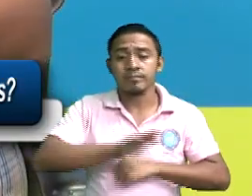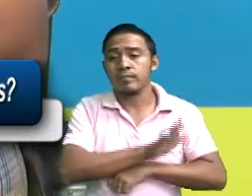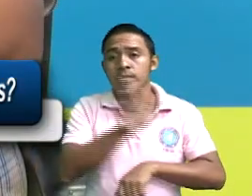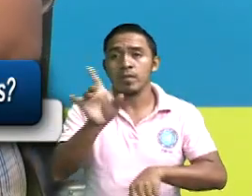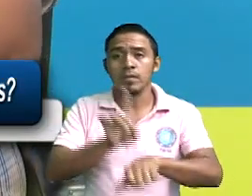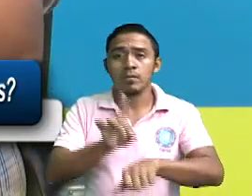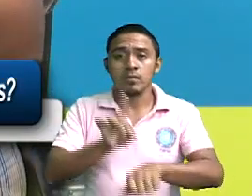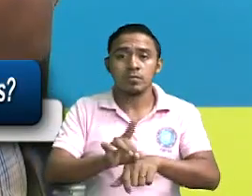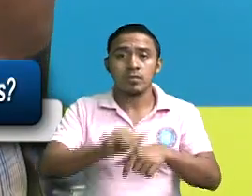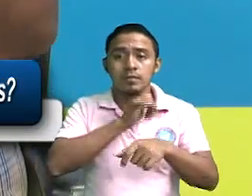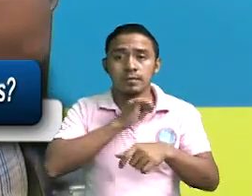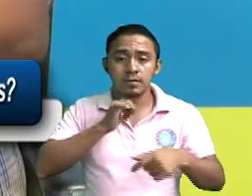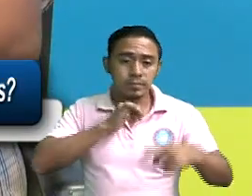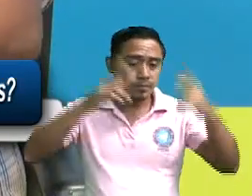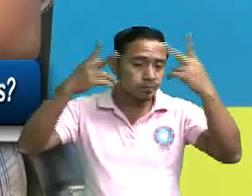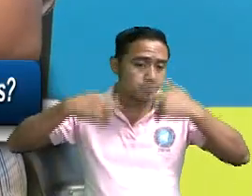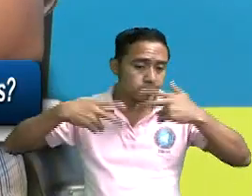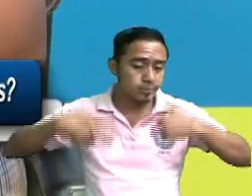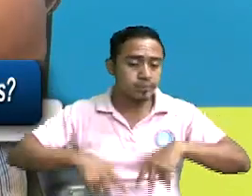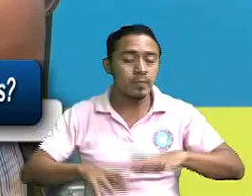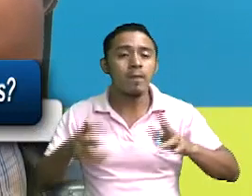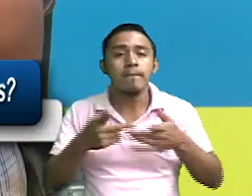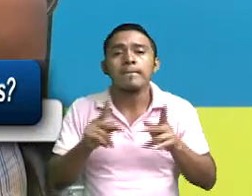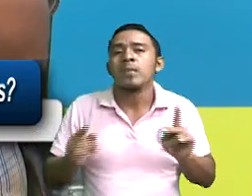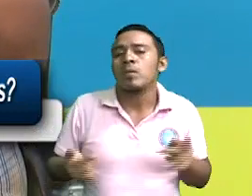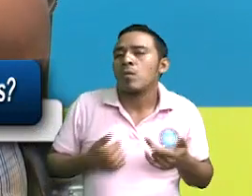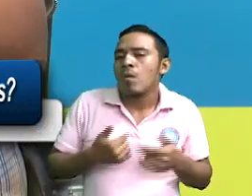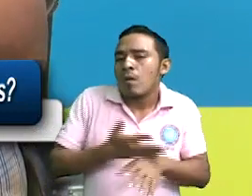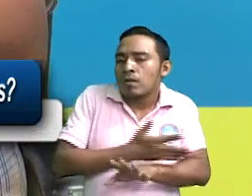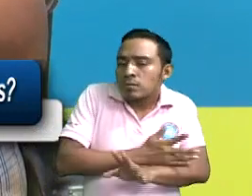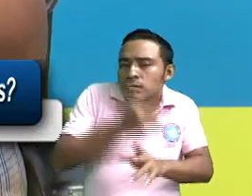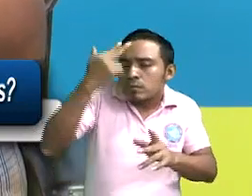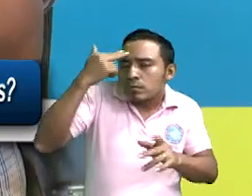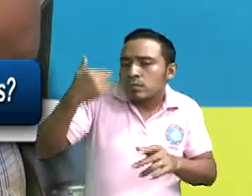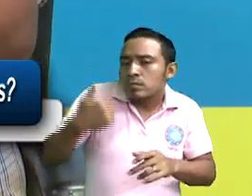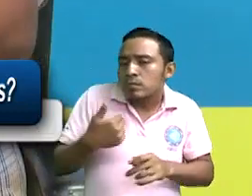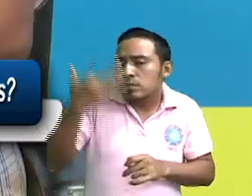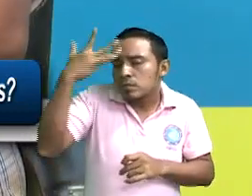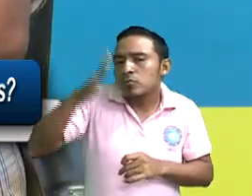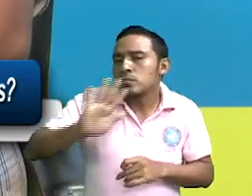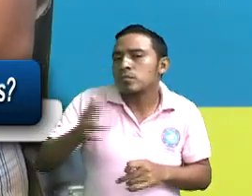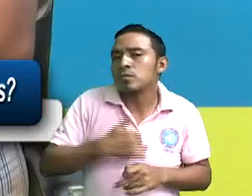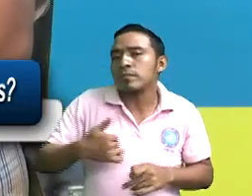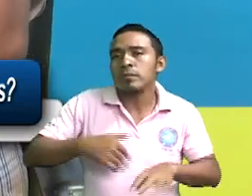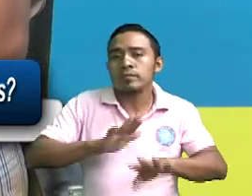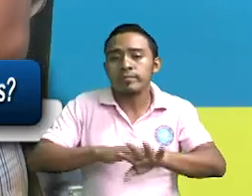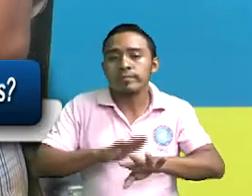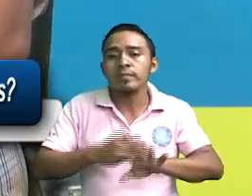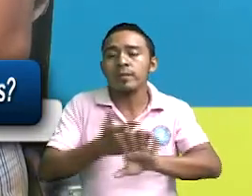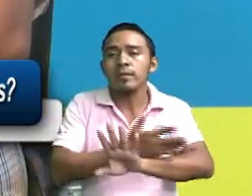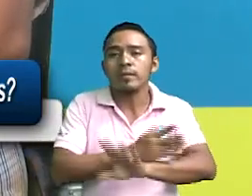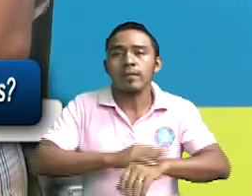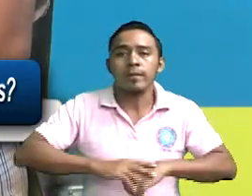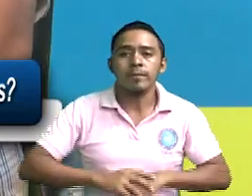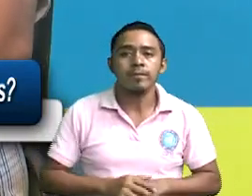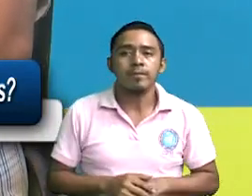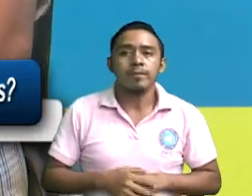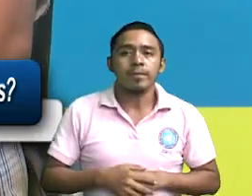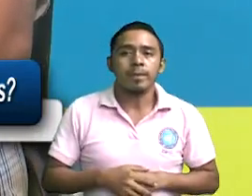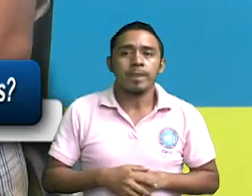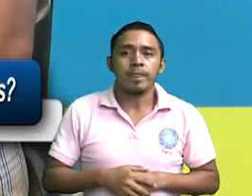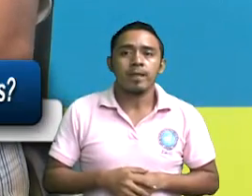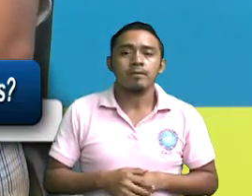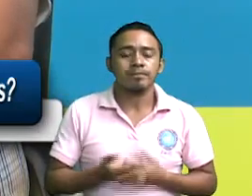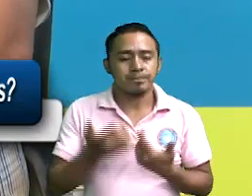médico, hacerse los chequeos y que te hagan el diagnóstico, pero ¿cuáles son esos signos de alerta? Pueden haber, Jonathan,